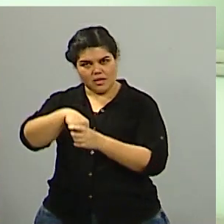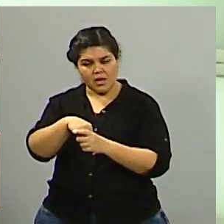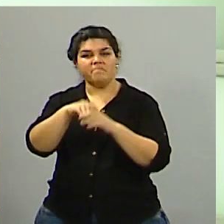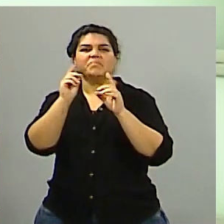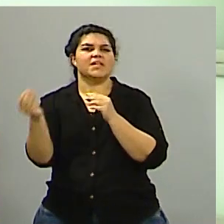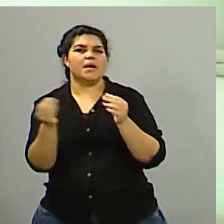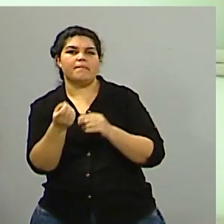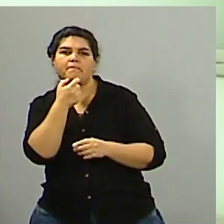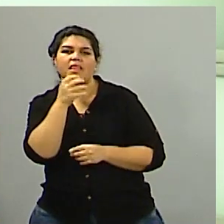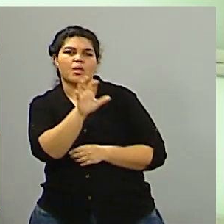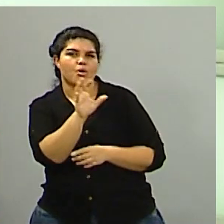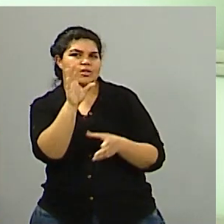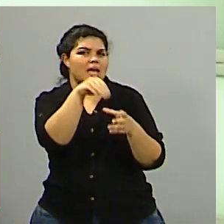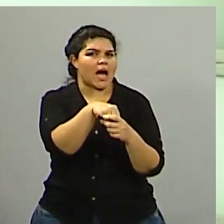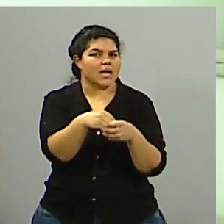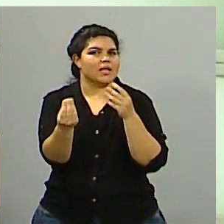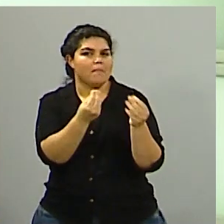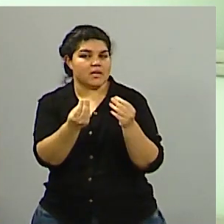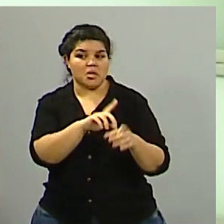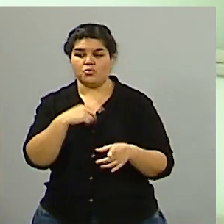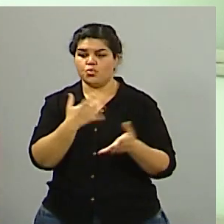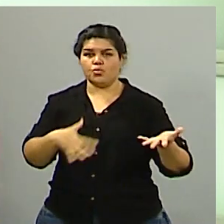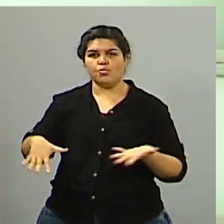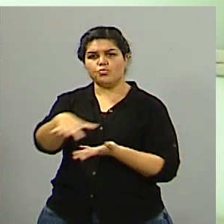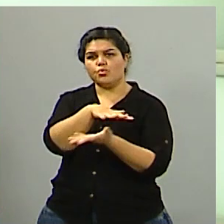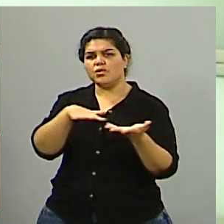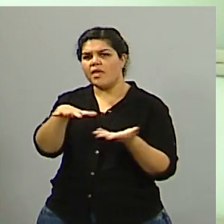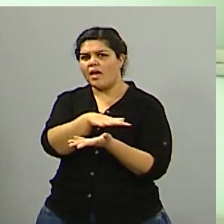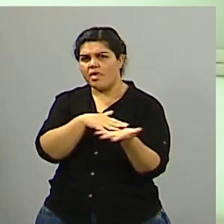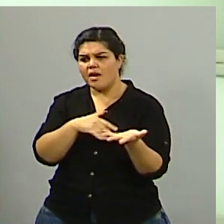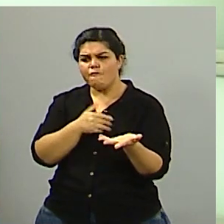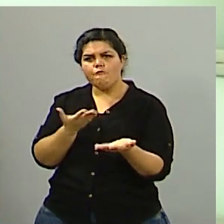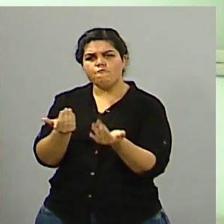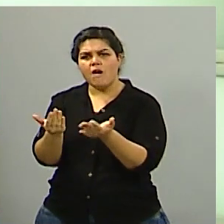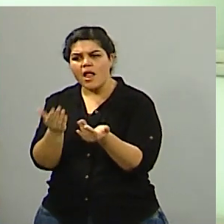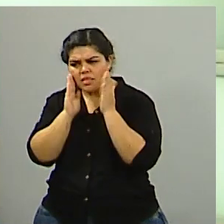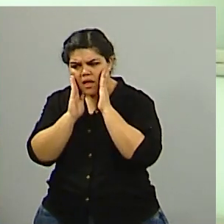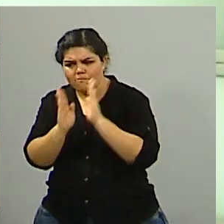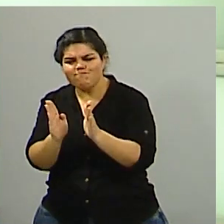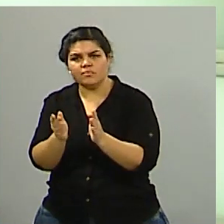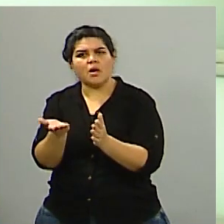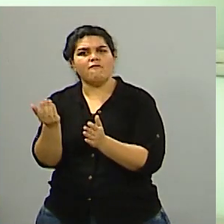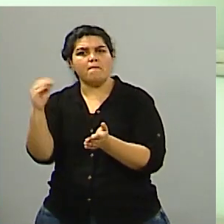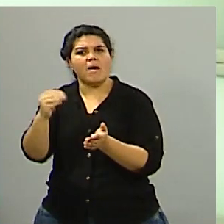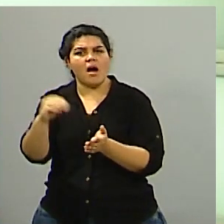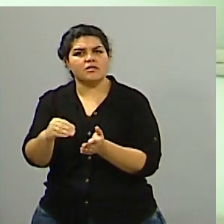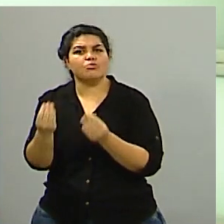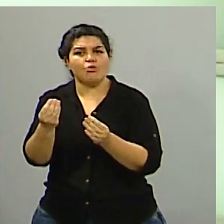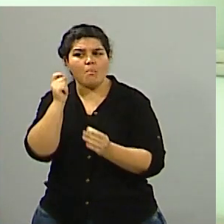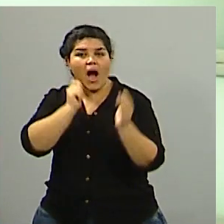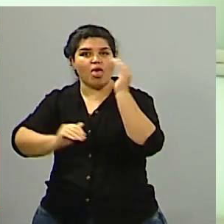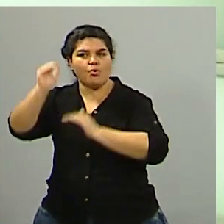se trabaja? ¿Qué deuda tenemos como sociedad en cuanto al maltrato de las personas mayores? Esto lo vamos a hablar